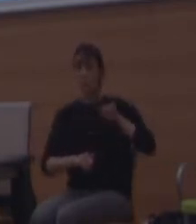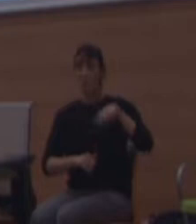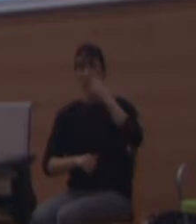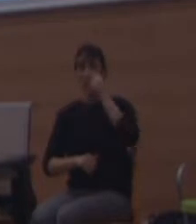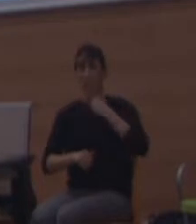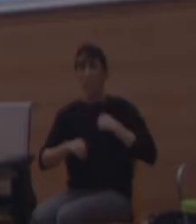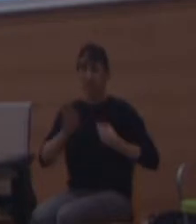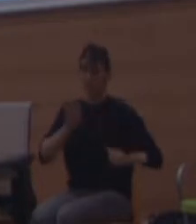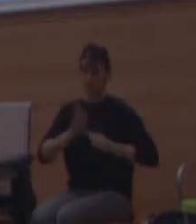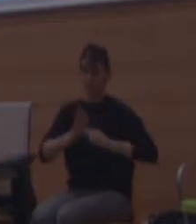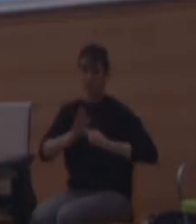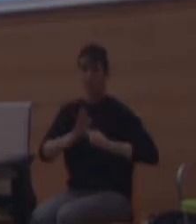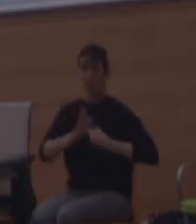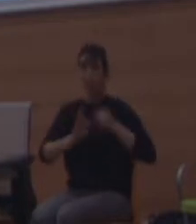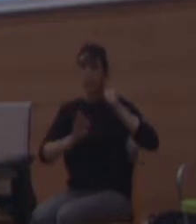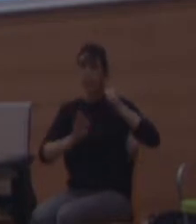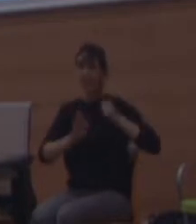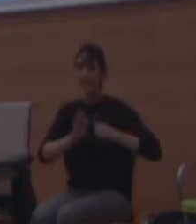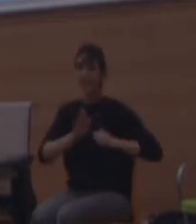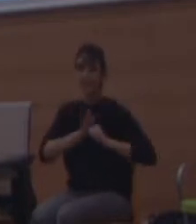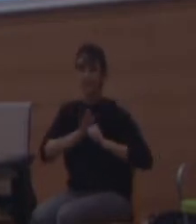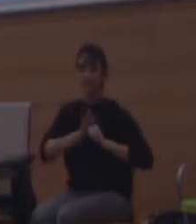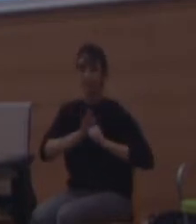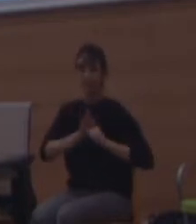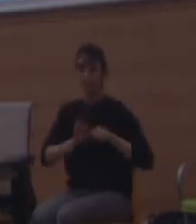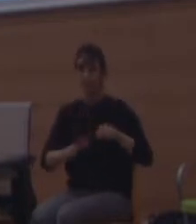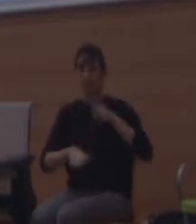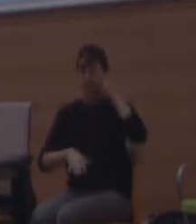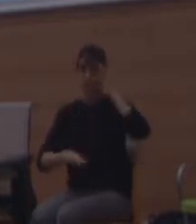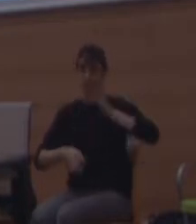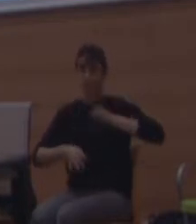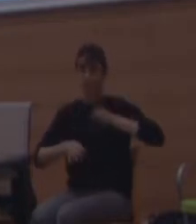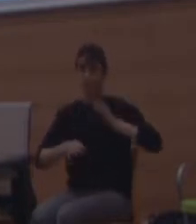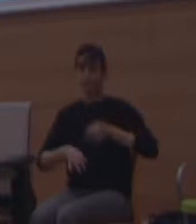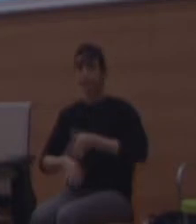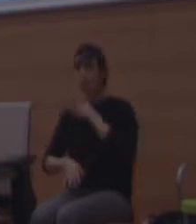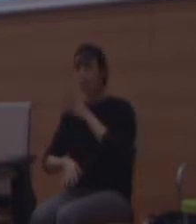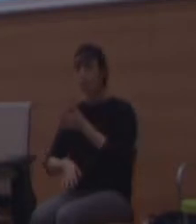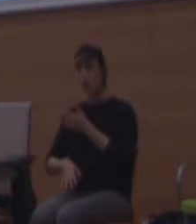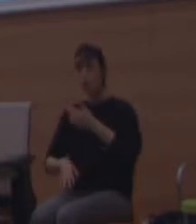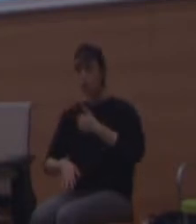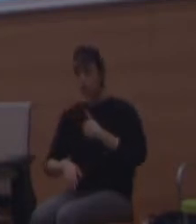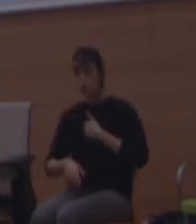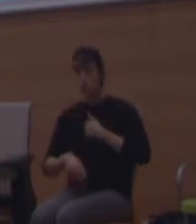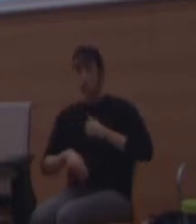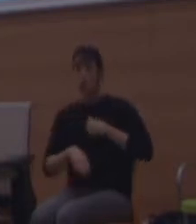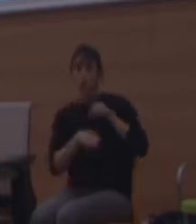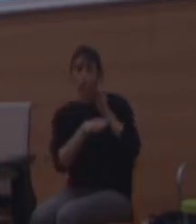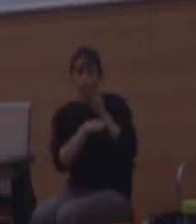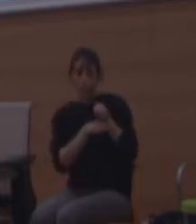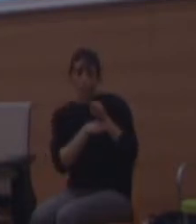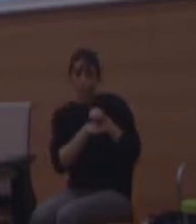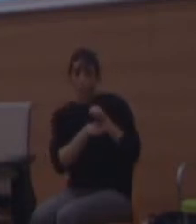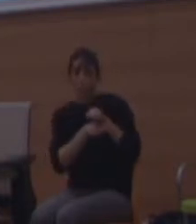pie y no lo detecta. Por eso, cuando hacemos las curas a nuestros pacientes con úlceras, como mostrará